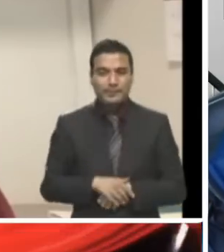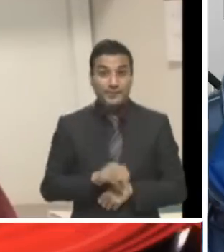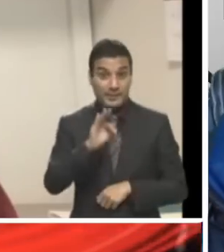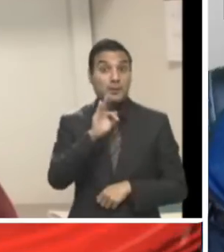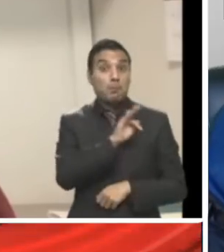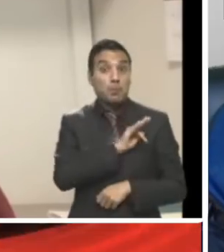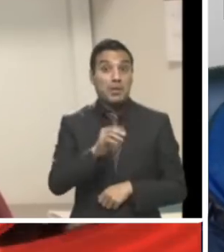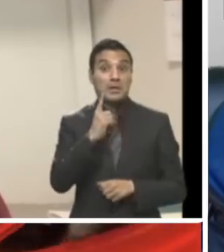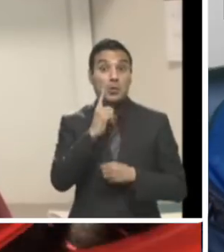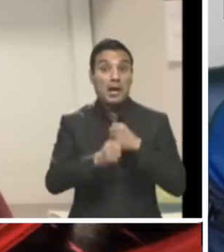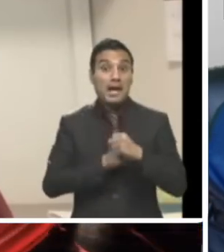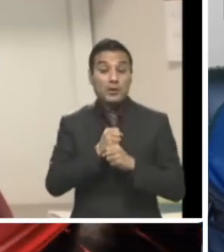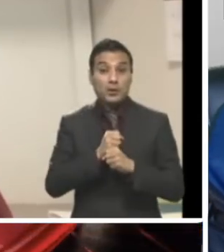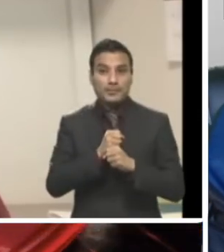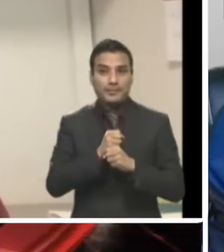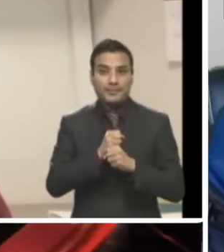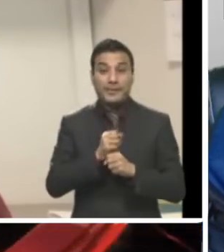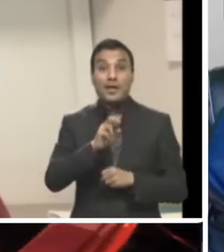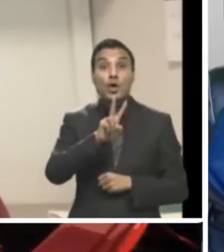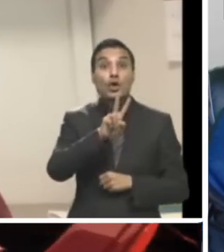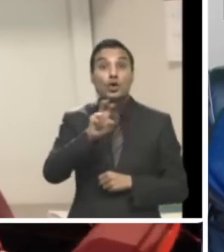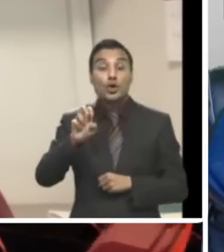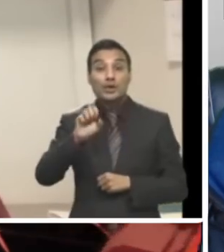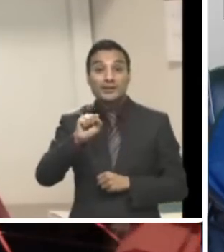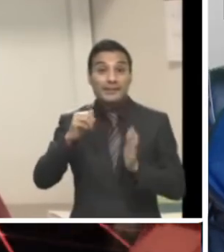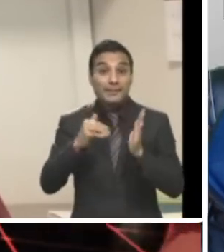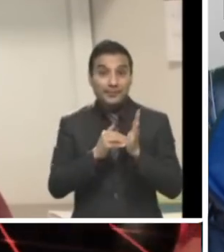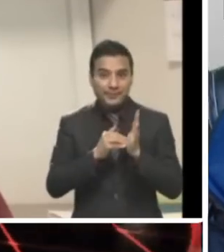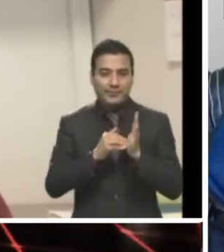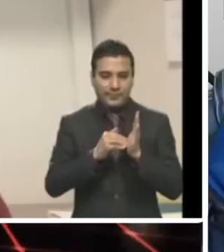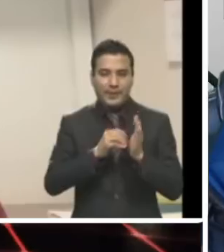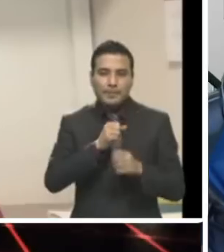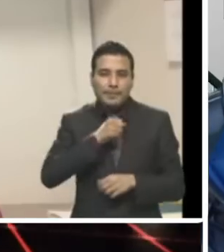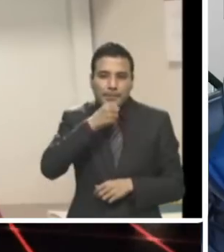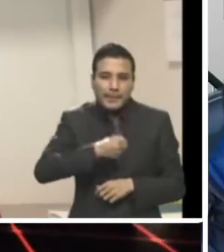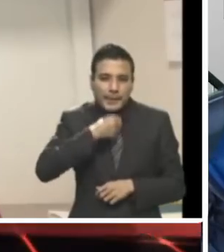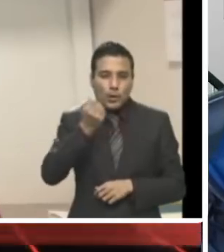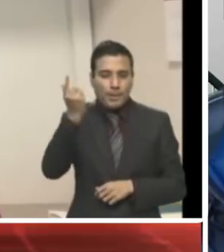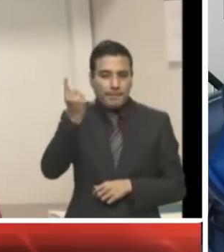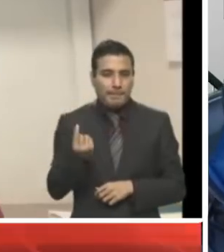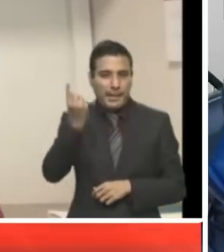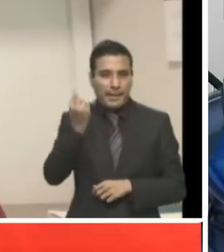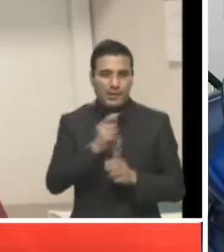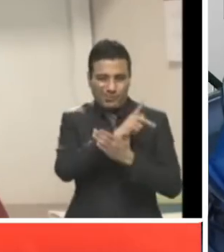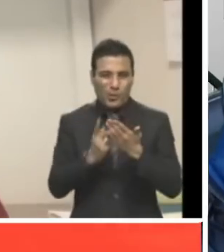mismas casillas el juicio a expresidentes amigos